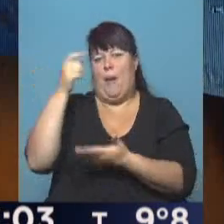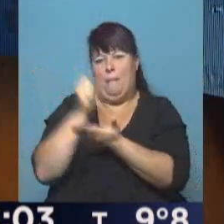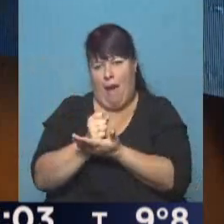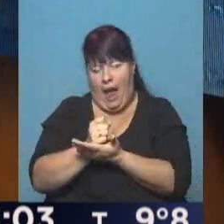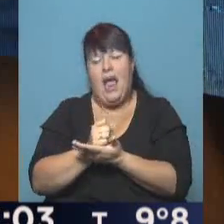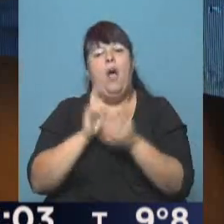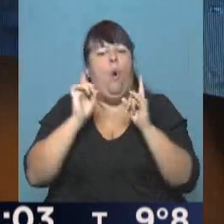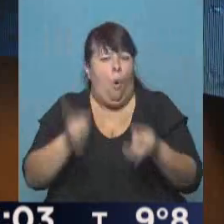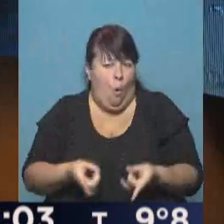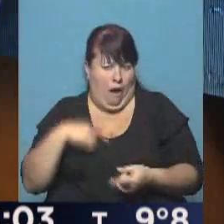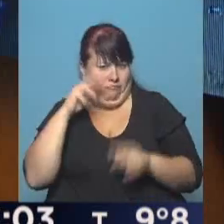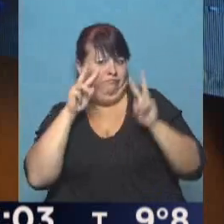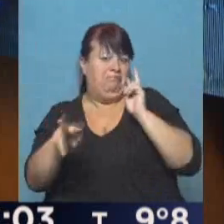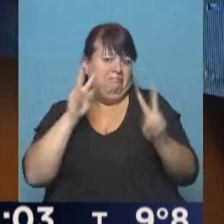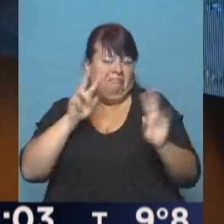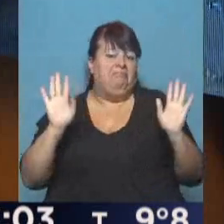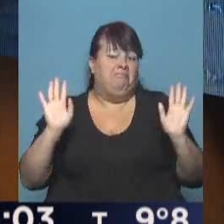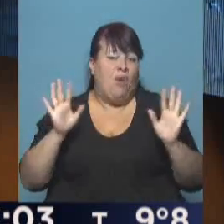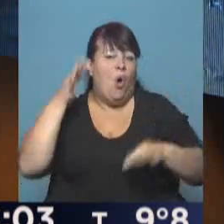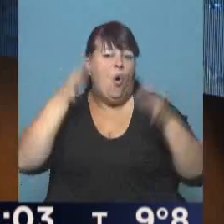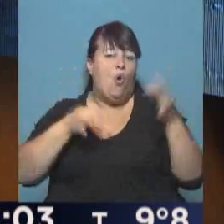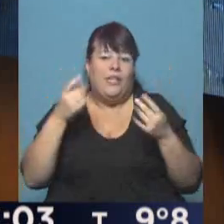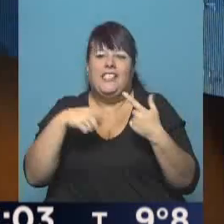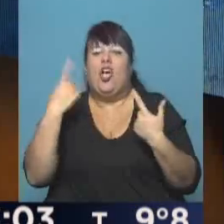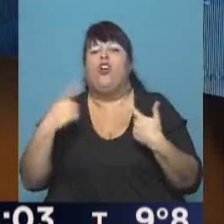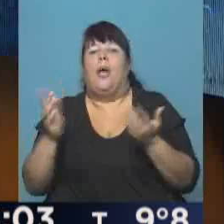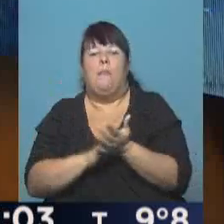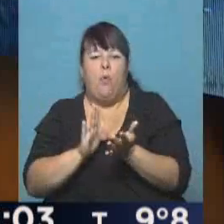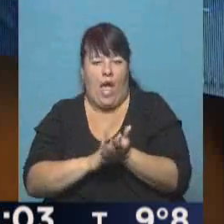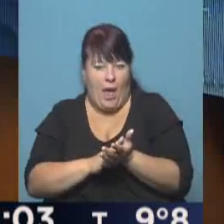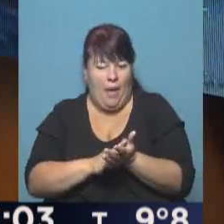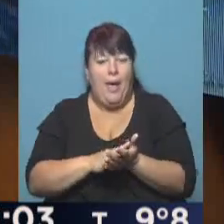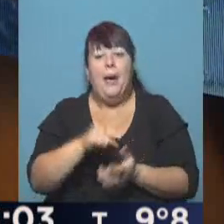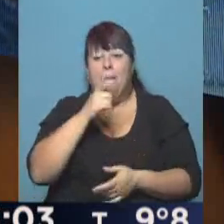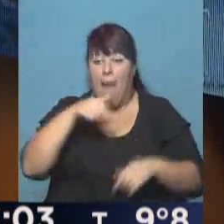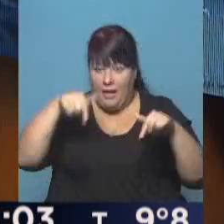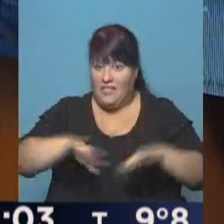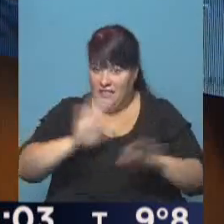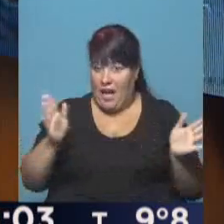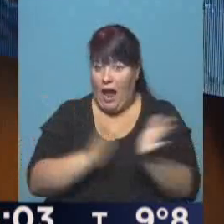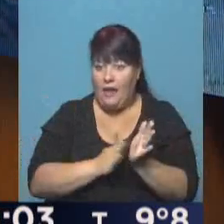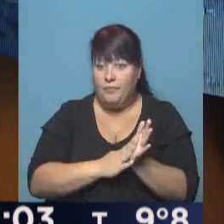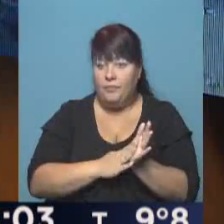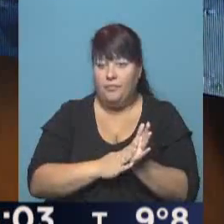marcas. Sin embargo, a la vista de todos, la justicia necesita otras cosas, pruebas, que parecería que ahora las tiene.